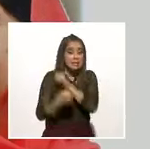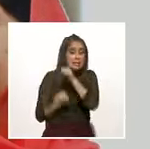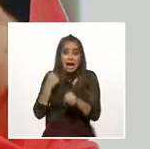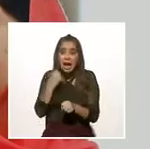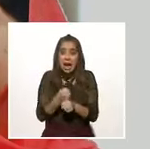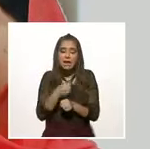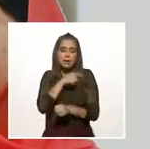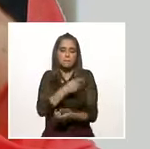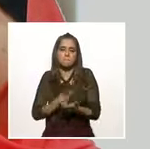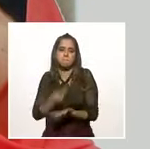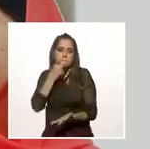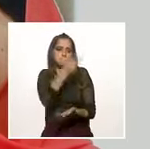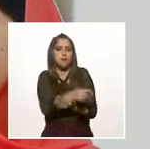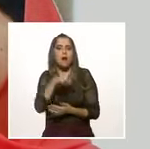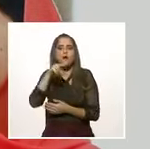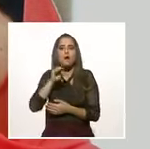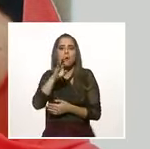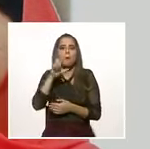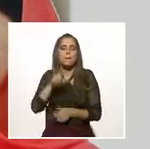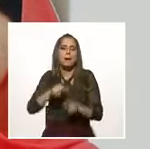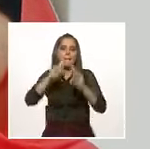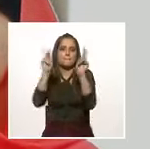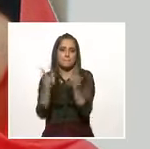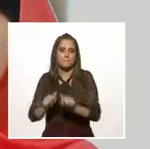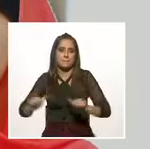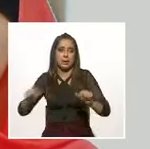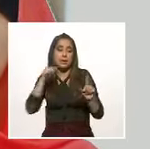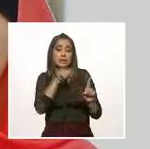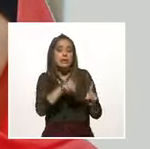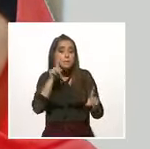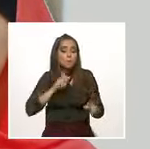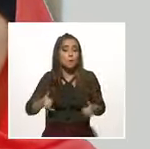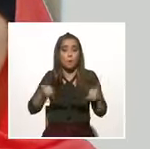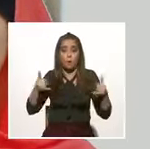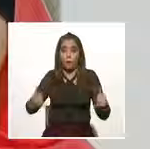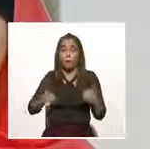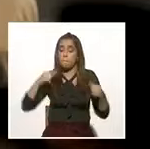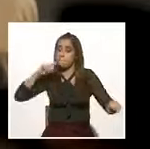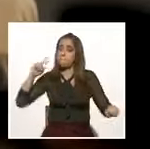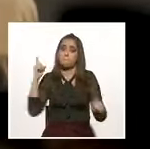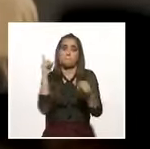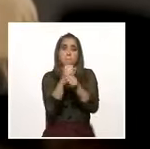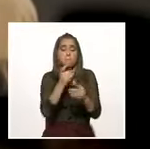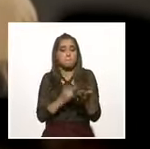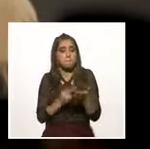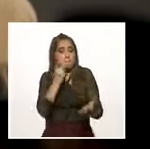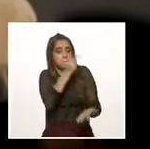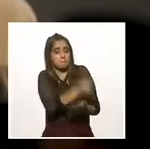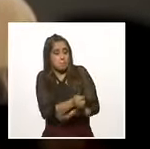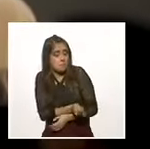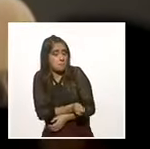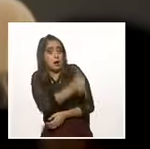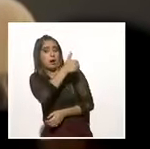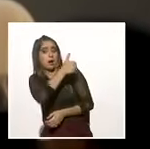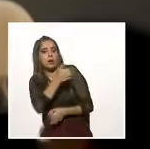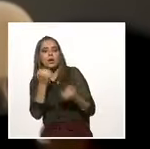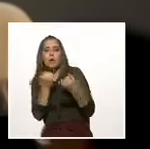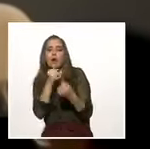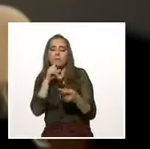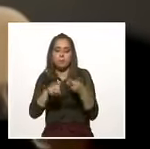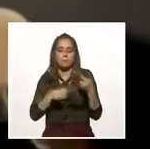nominada al Premio Nobel de la Paz, siendo la mujer más joven de la historia. también fue galardonada con el